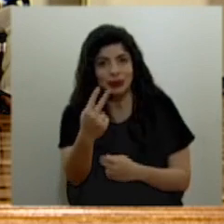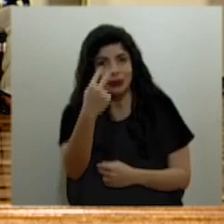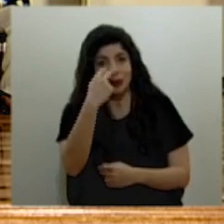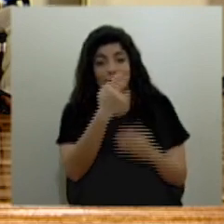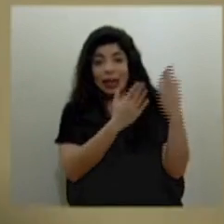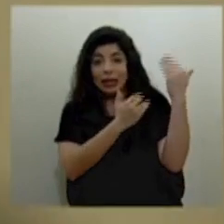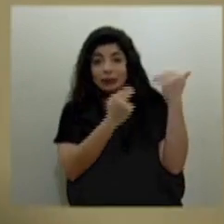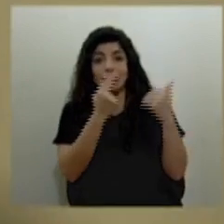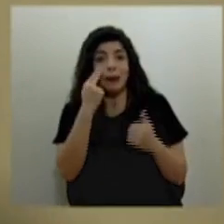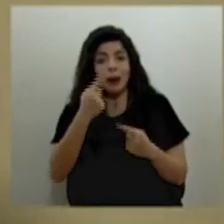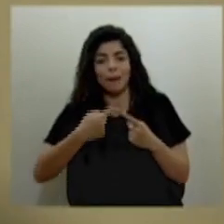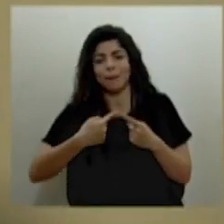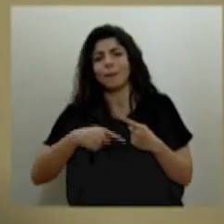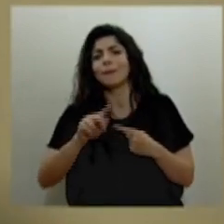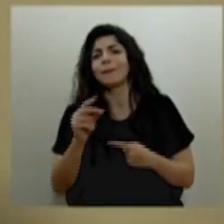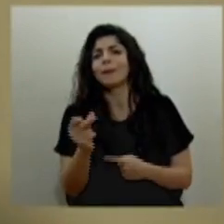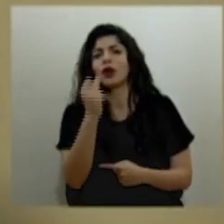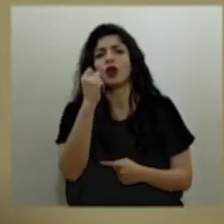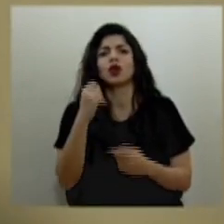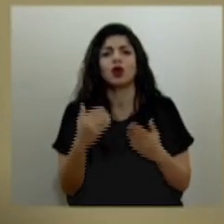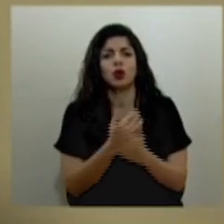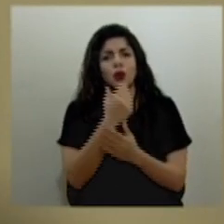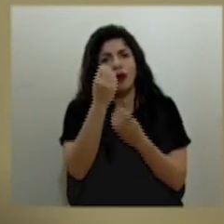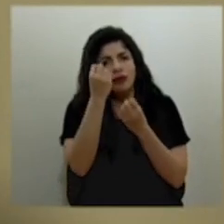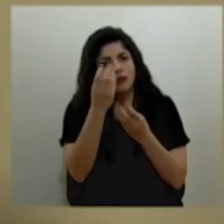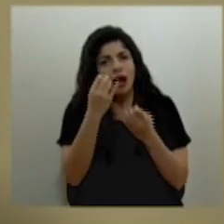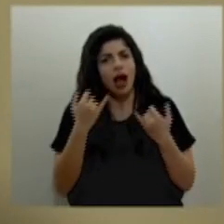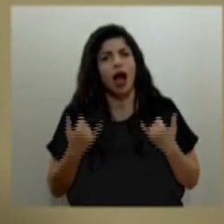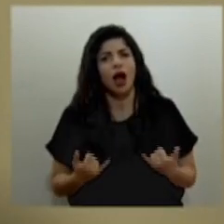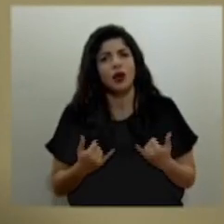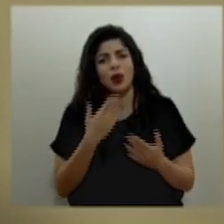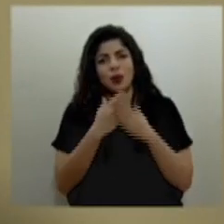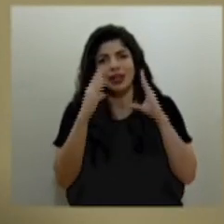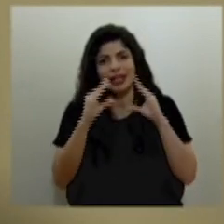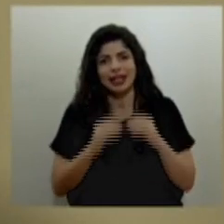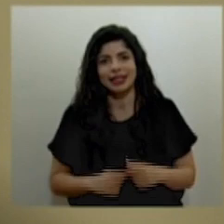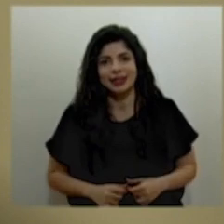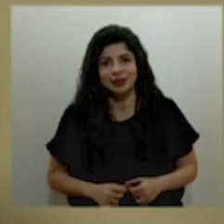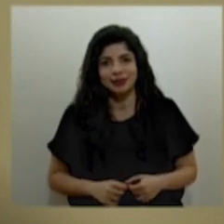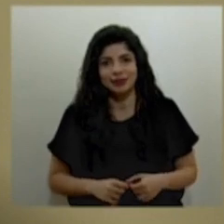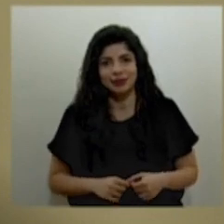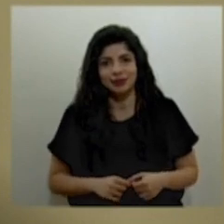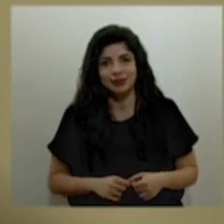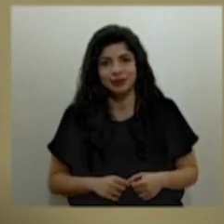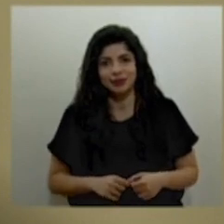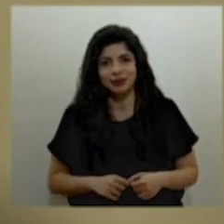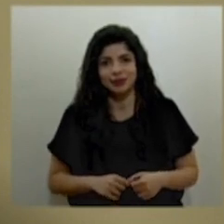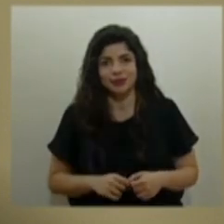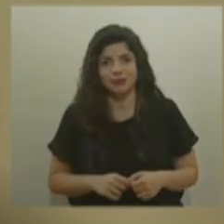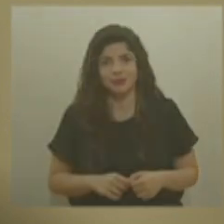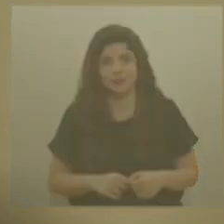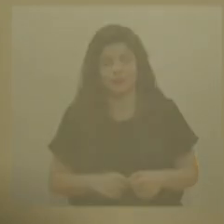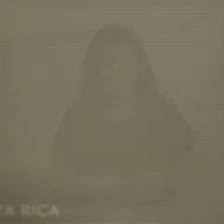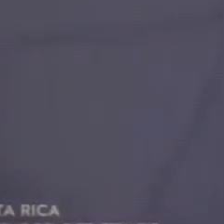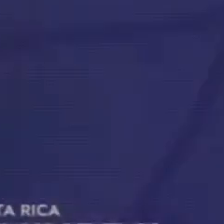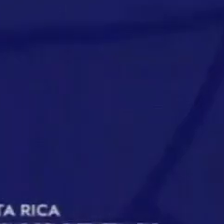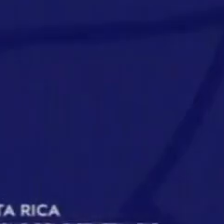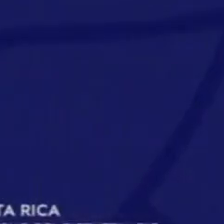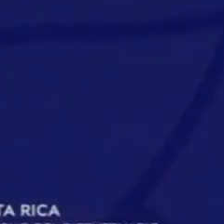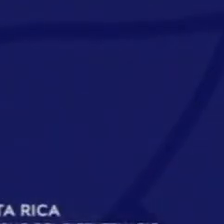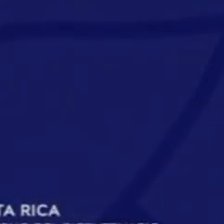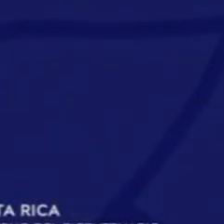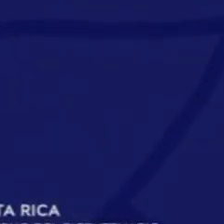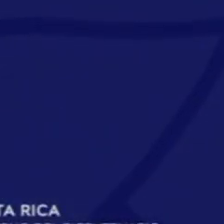sintonía. Los esperamos próximamente con una nueva actualización. Muy buenas tardes.